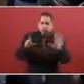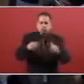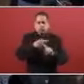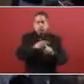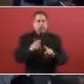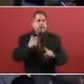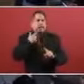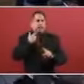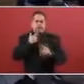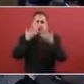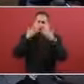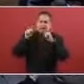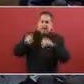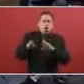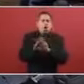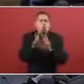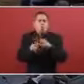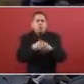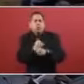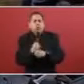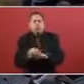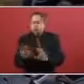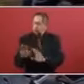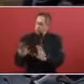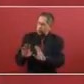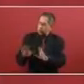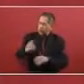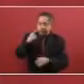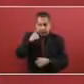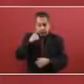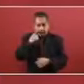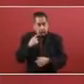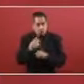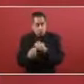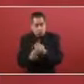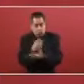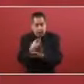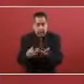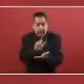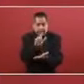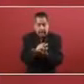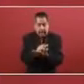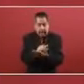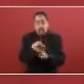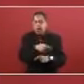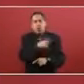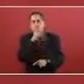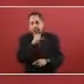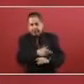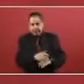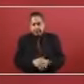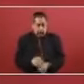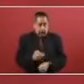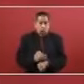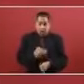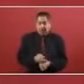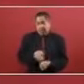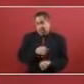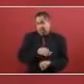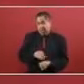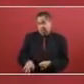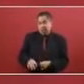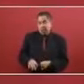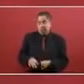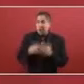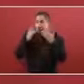o cómo se puede entender? No, es que con la nueva ley ya no se va a poder. Hasta que esté la nueva ley. Sí, ahora sí se puede,